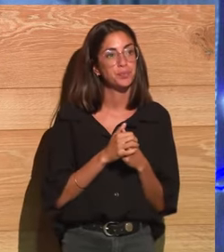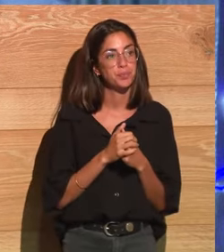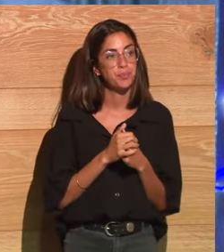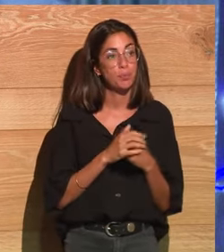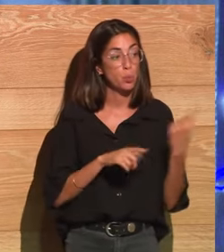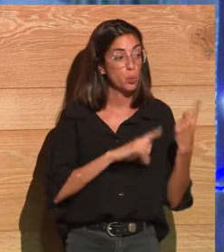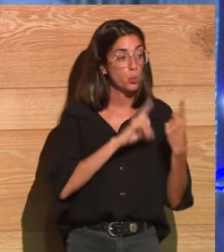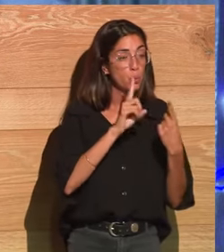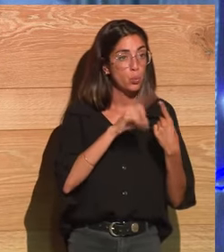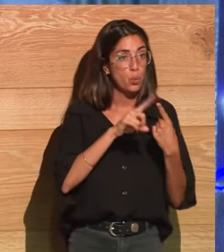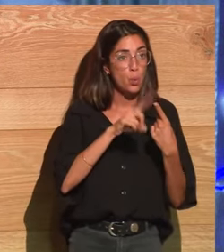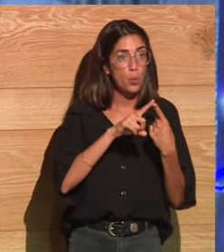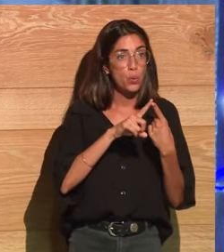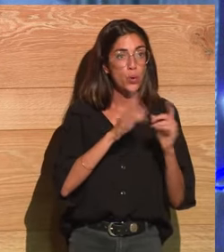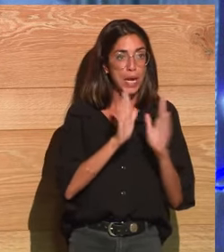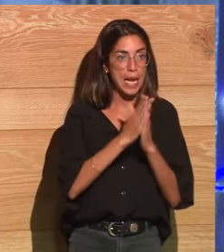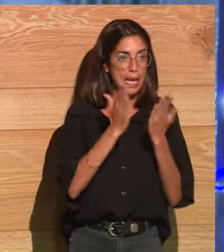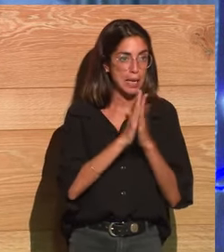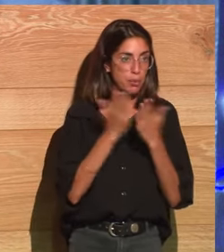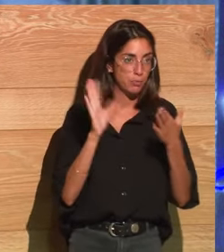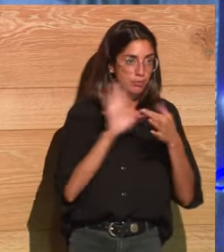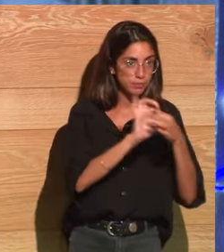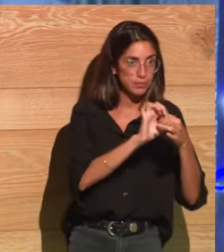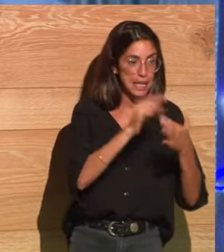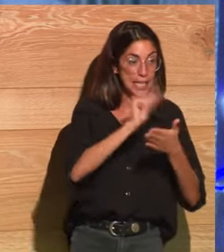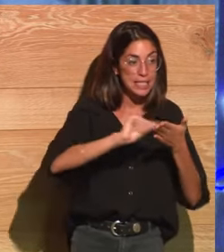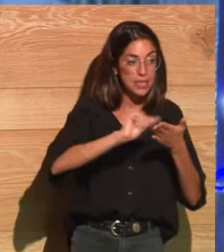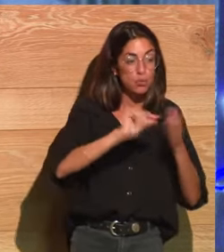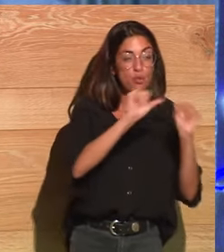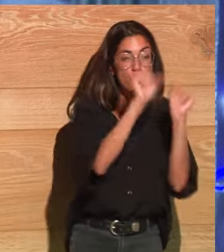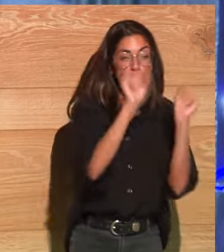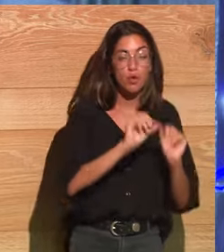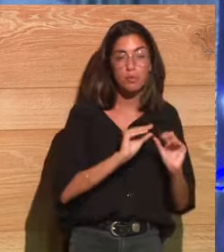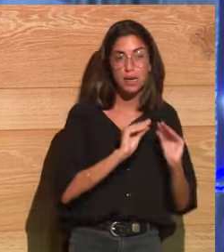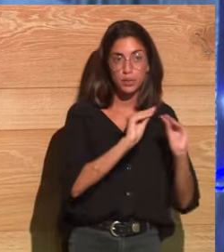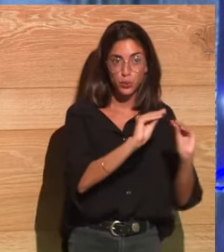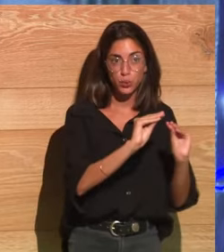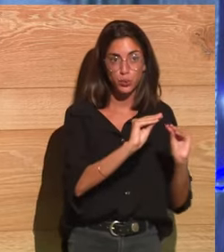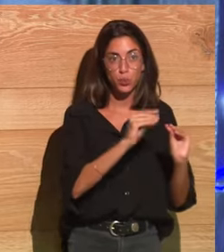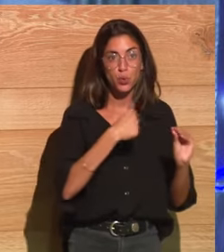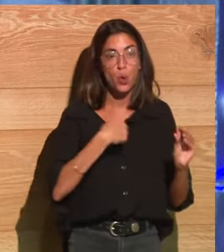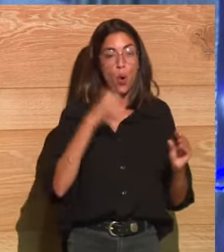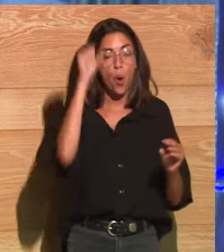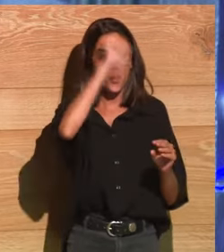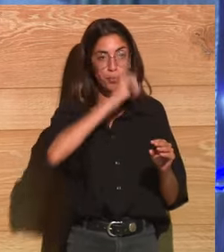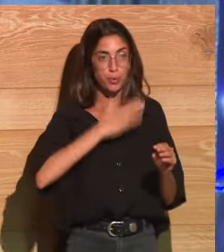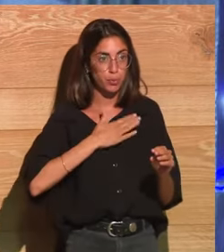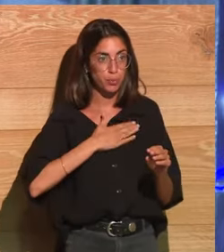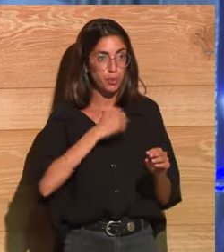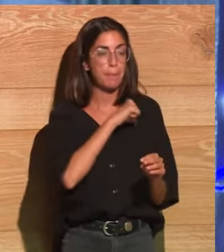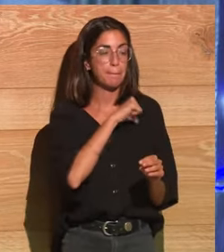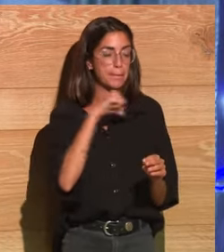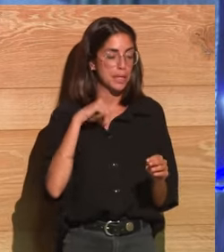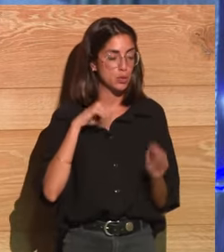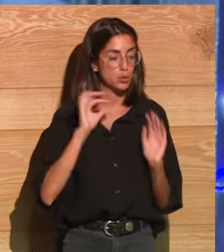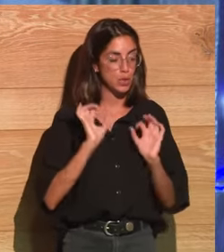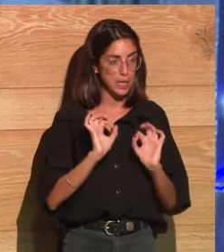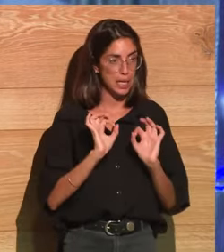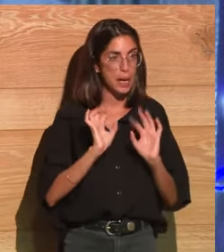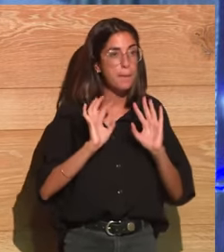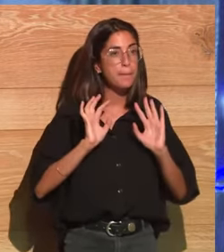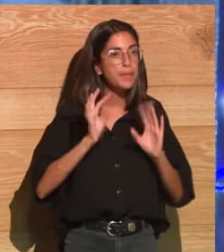Uno tiene que ver con el libro propiamente, con cómo está escrito. Esto es una opinión mía muy, muy personal, pero